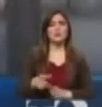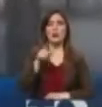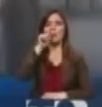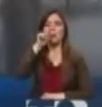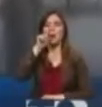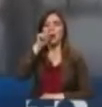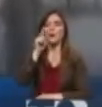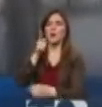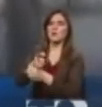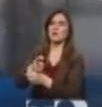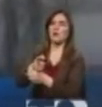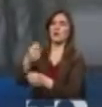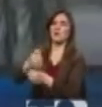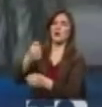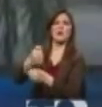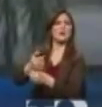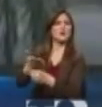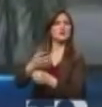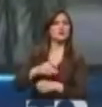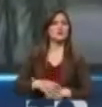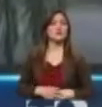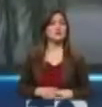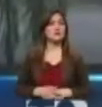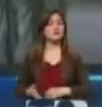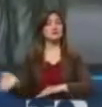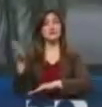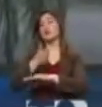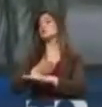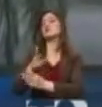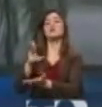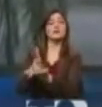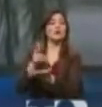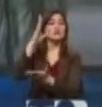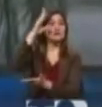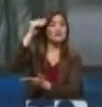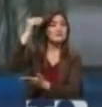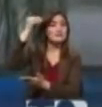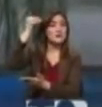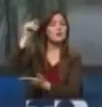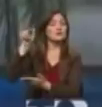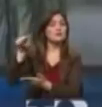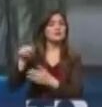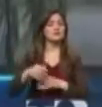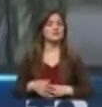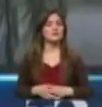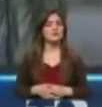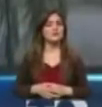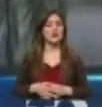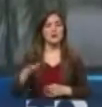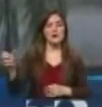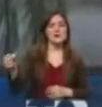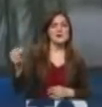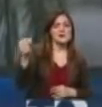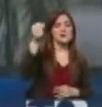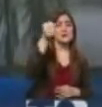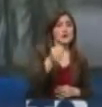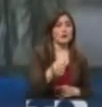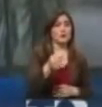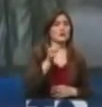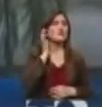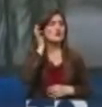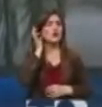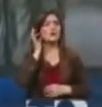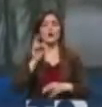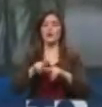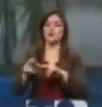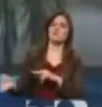explotación laboral dentro de su domicilio. Chacha había estado en el terminal de Riobamba y fue traída hasta el terminal de acá, y a la fuerza la señora la había